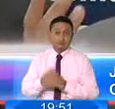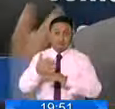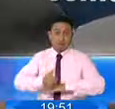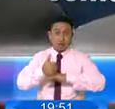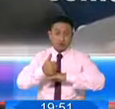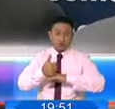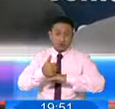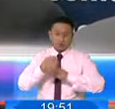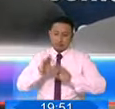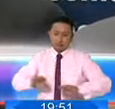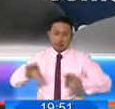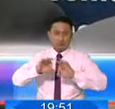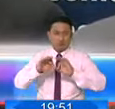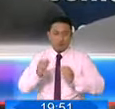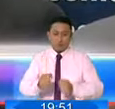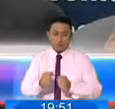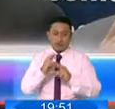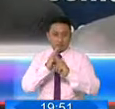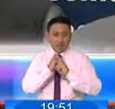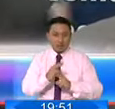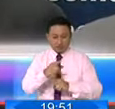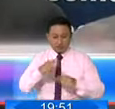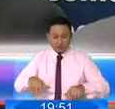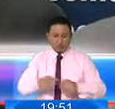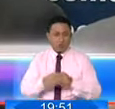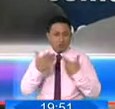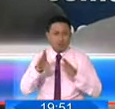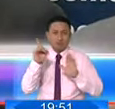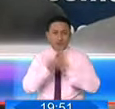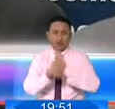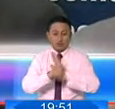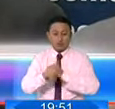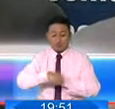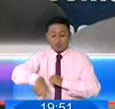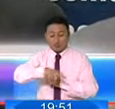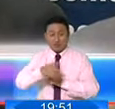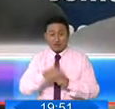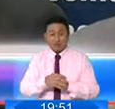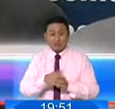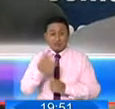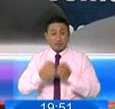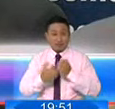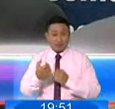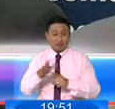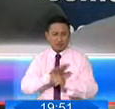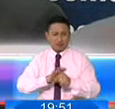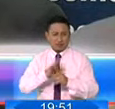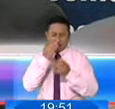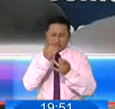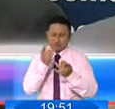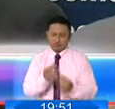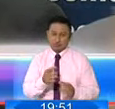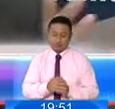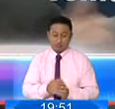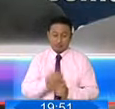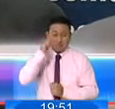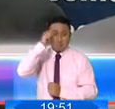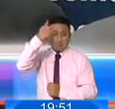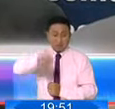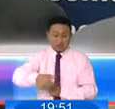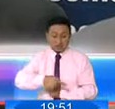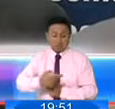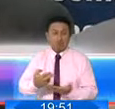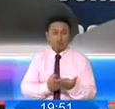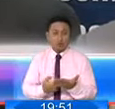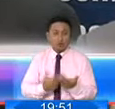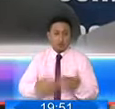responder con toda la fuerza a todos los delitos, pero particularmente estos delitos execrables, y el día de mañana en la reunión